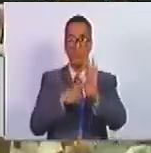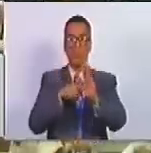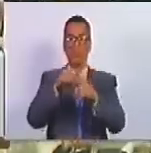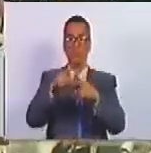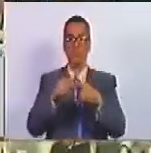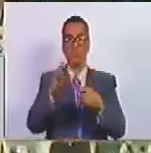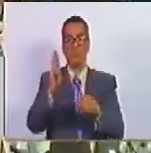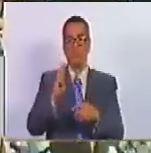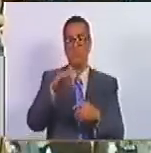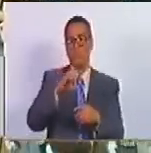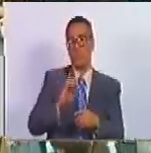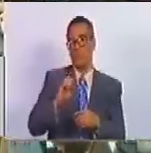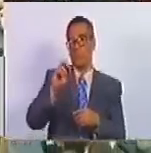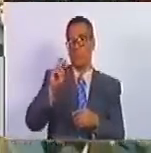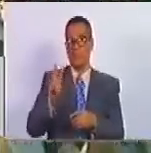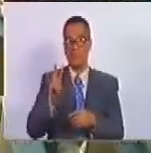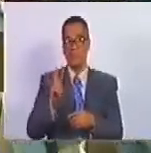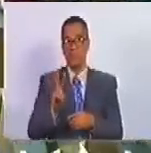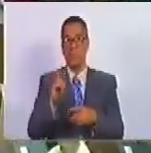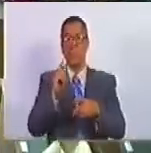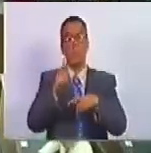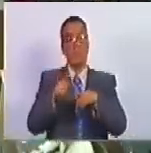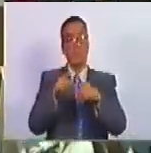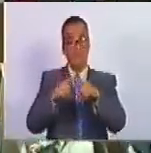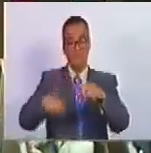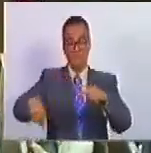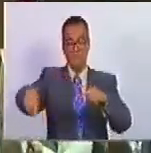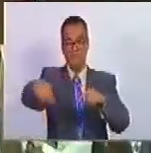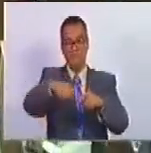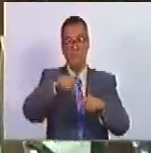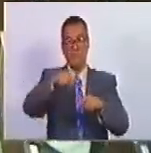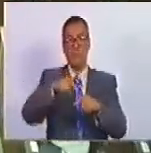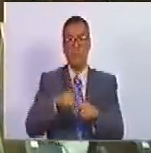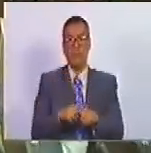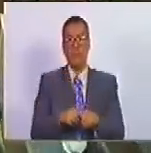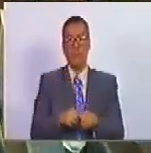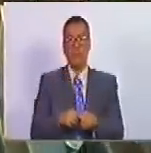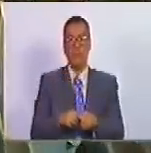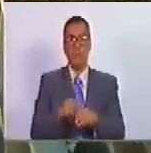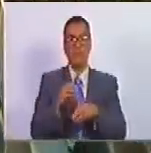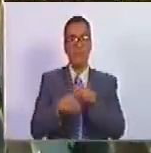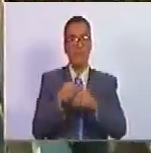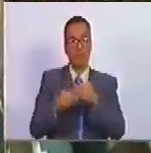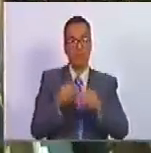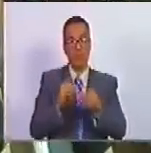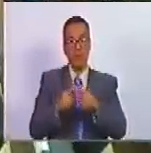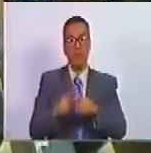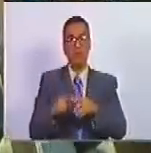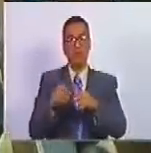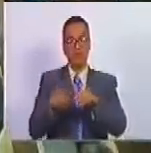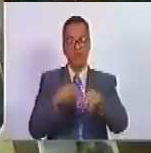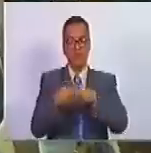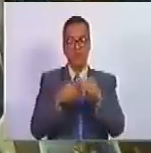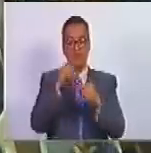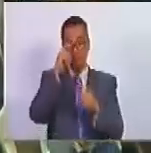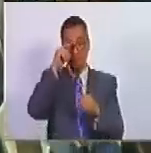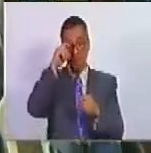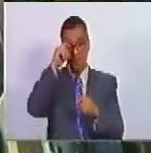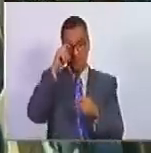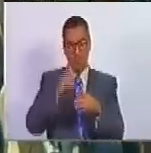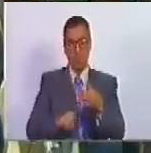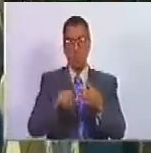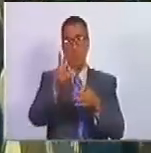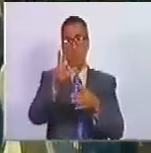por el Banco Central de Venezuela por metro cuadrado de excepción o área de establecimiento.